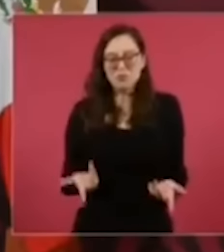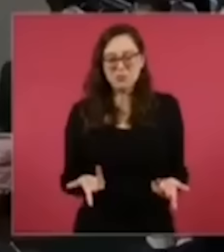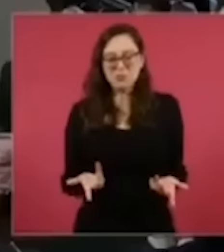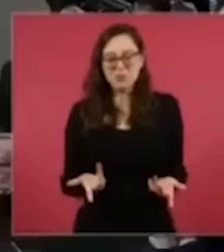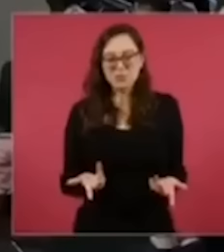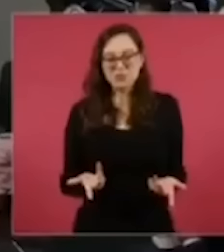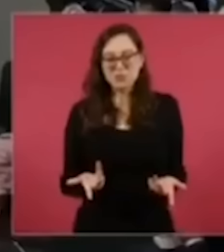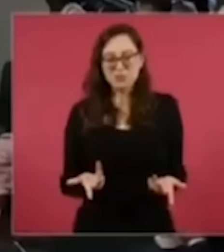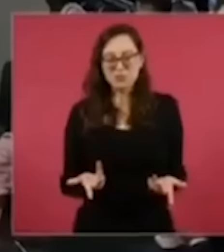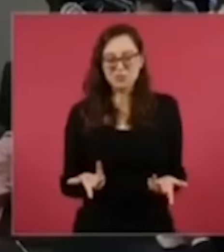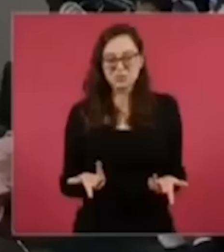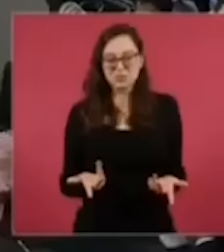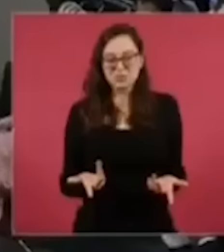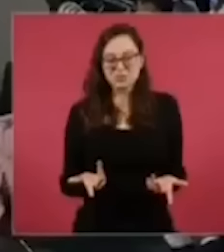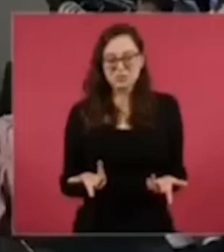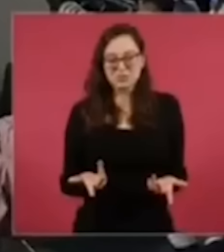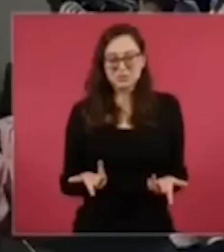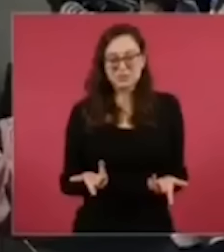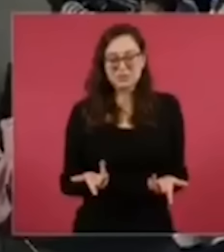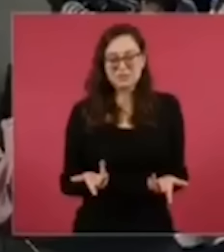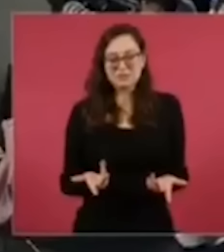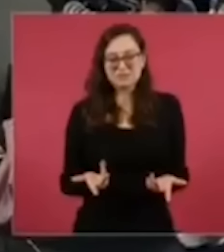ya lo tengo en mi lista,